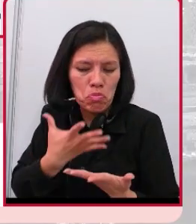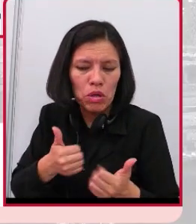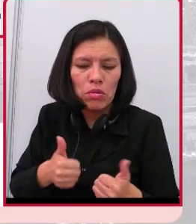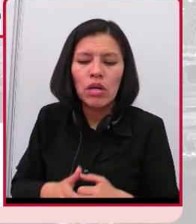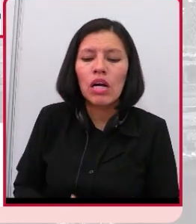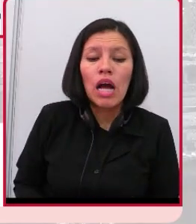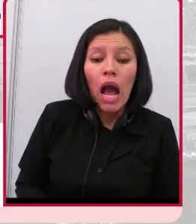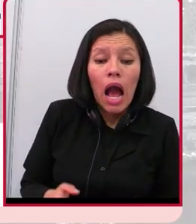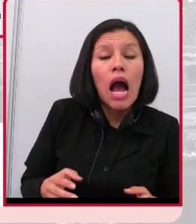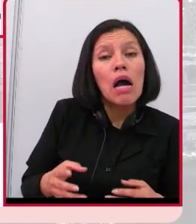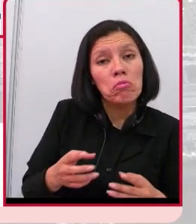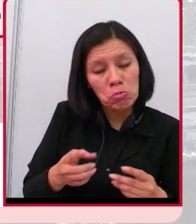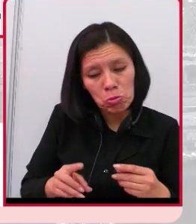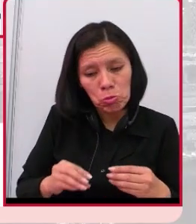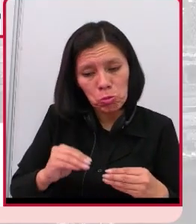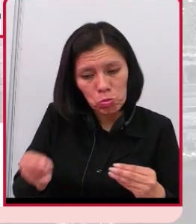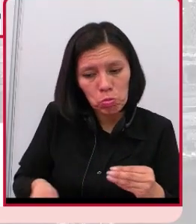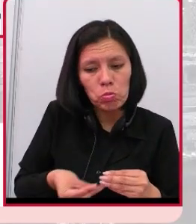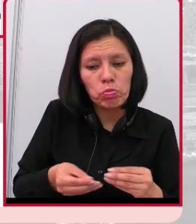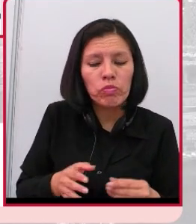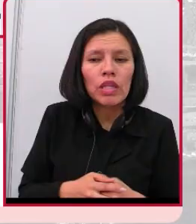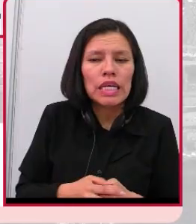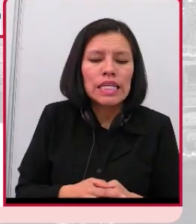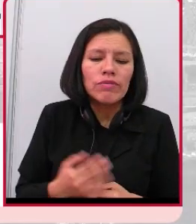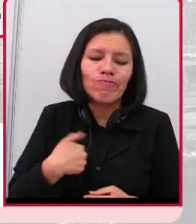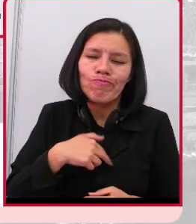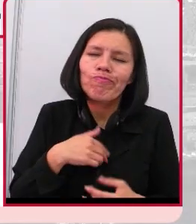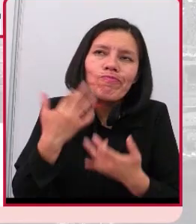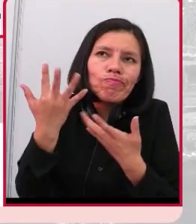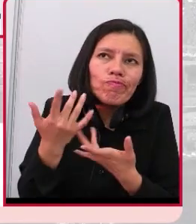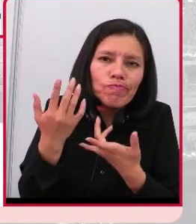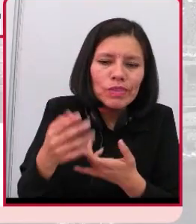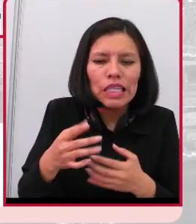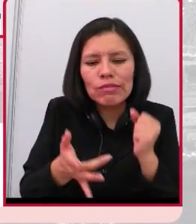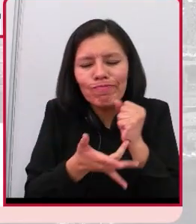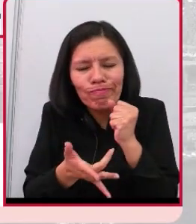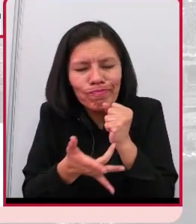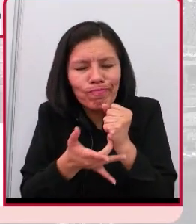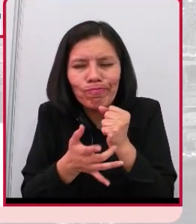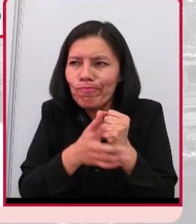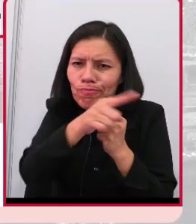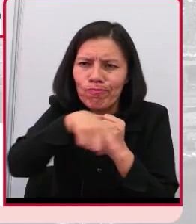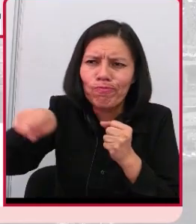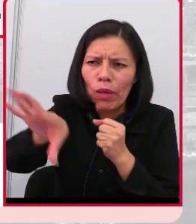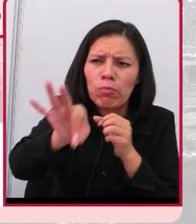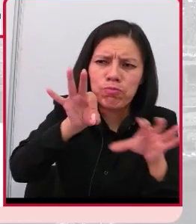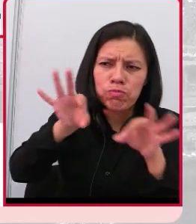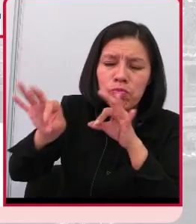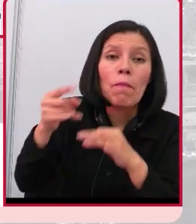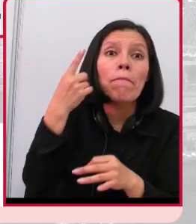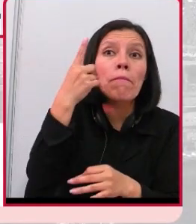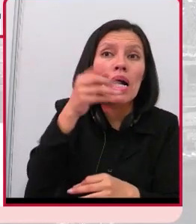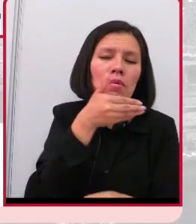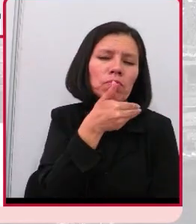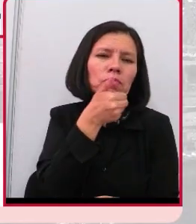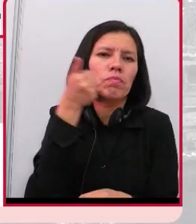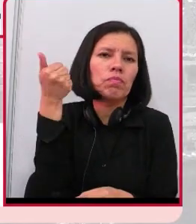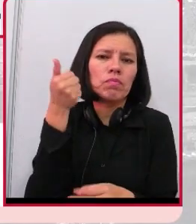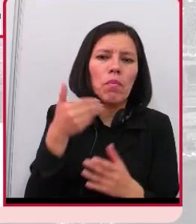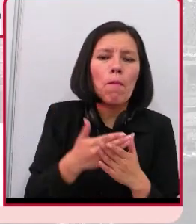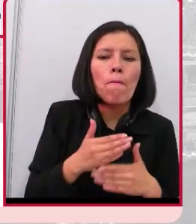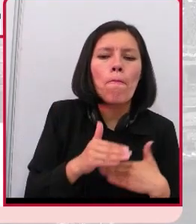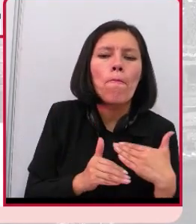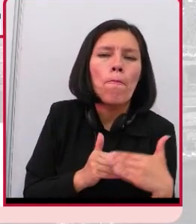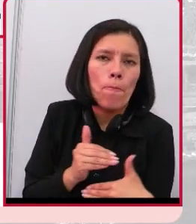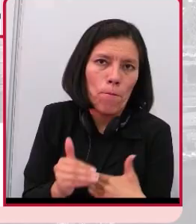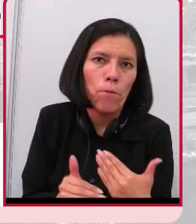Además, esperamos que la tecnología siempre sea tomada en cuenta para mejorar nuestros procesos. Creo